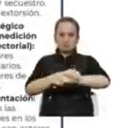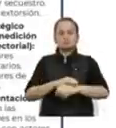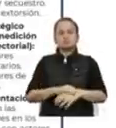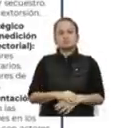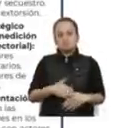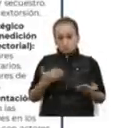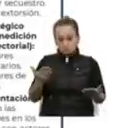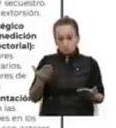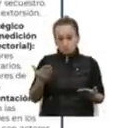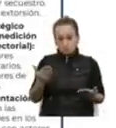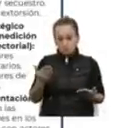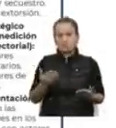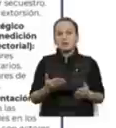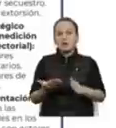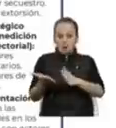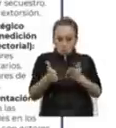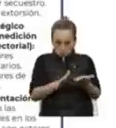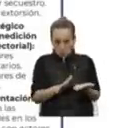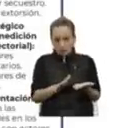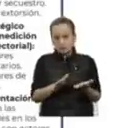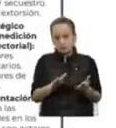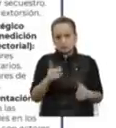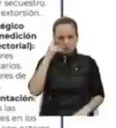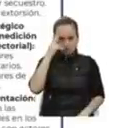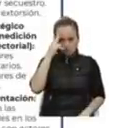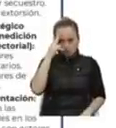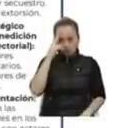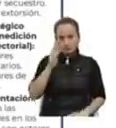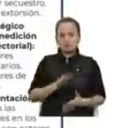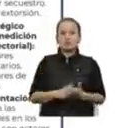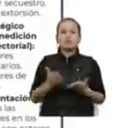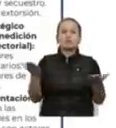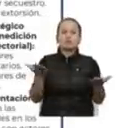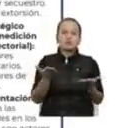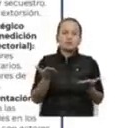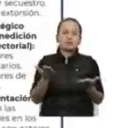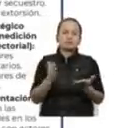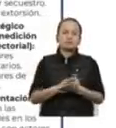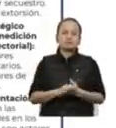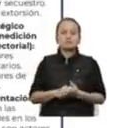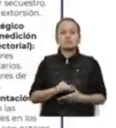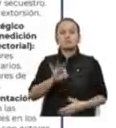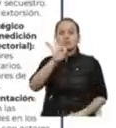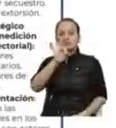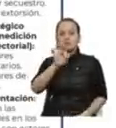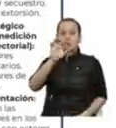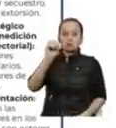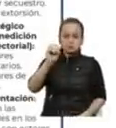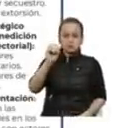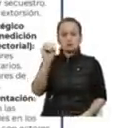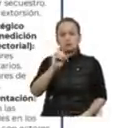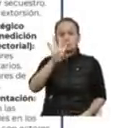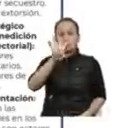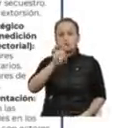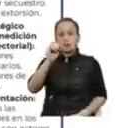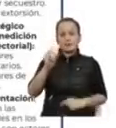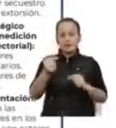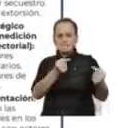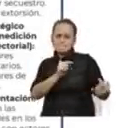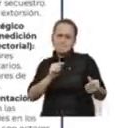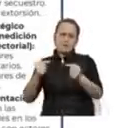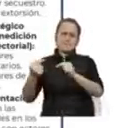También se produjeron bajas, naturalmente. En los más de 80, casi 90 combates tal